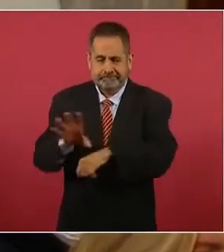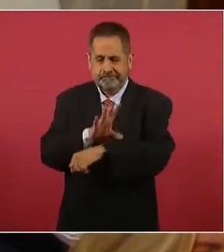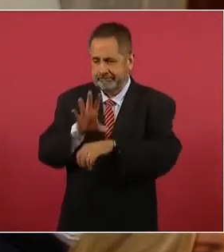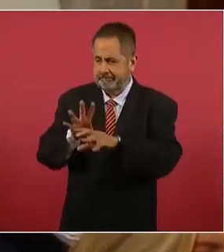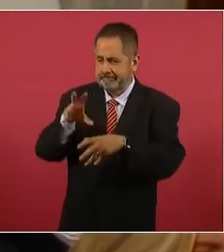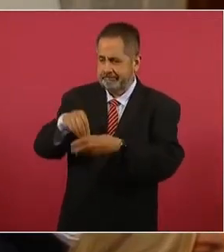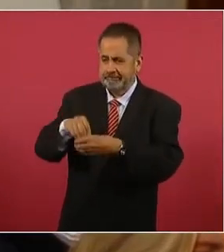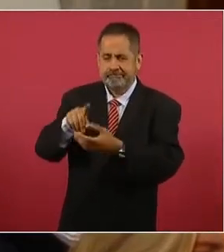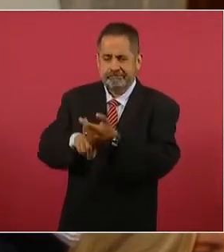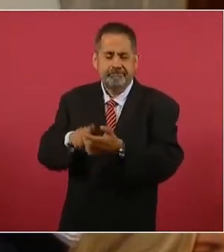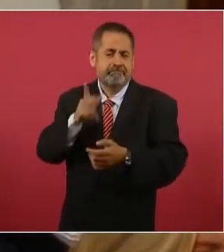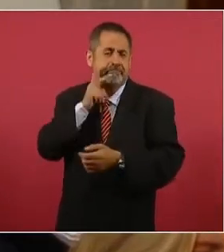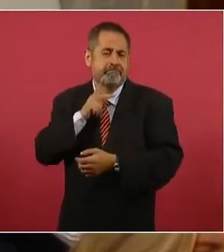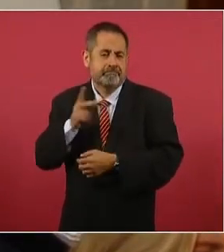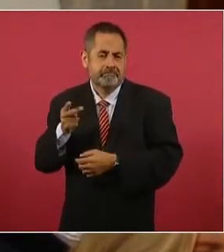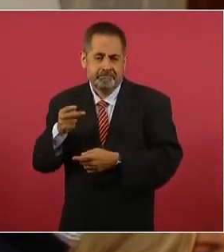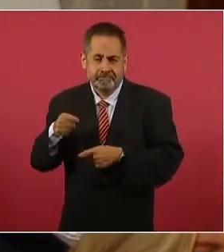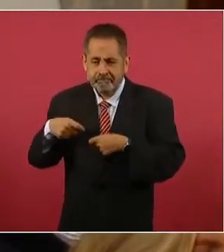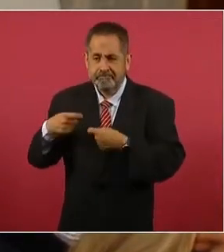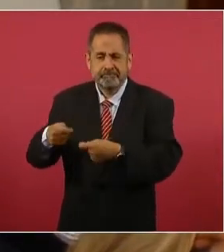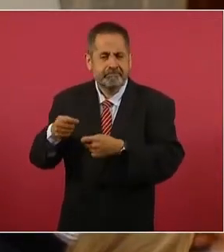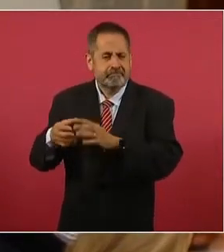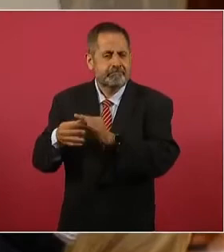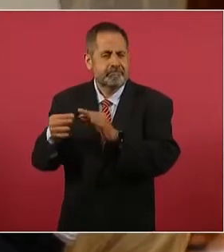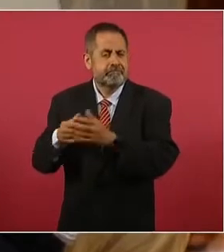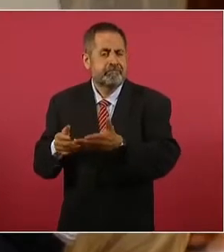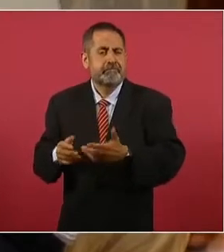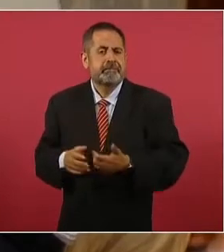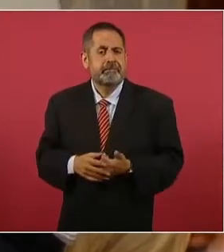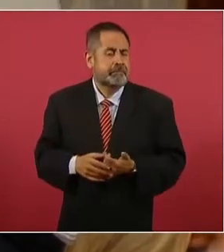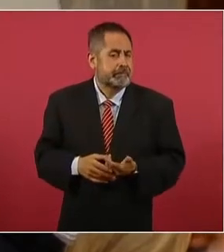energético. Pemex tiene que pagar muchas cosas,